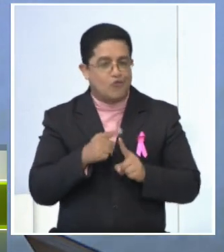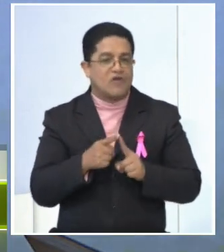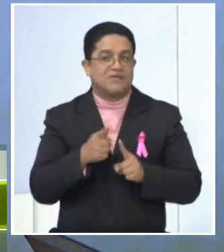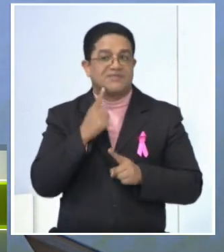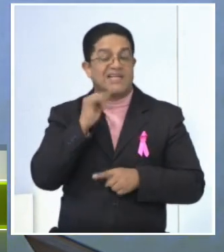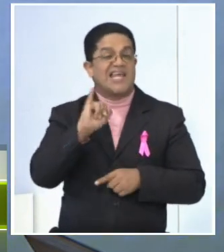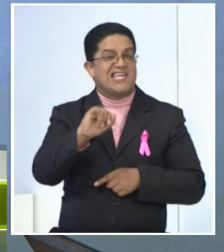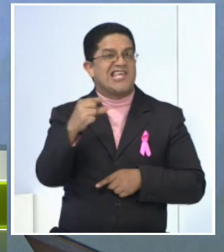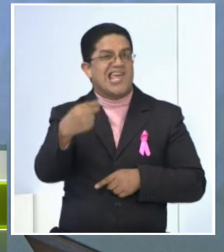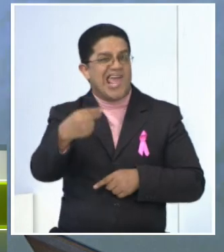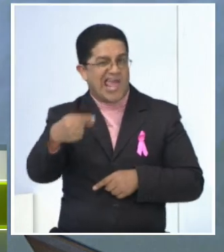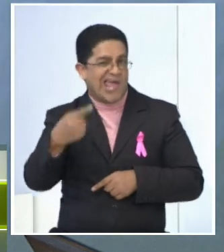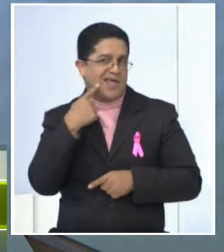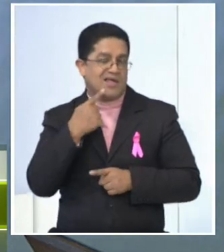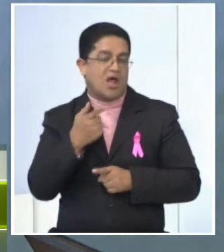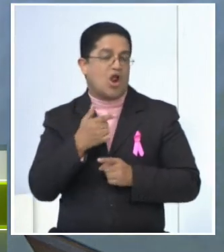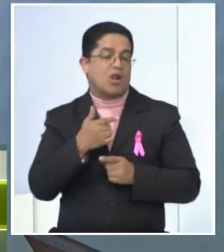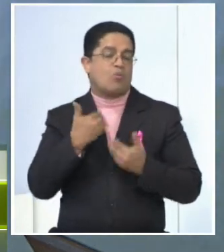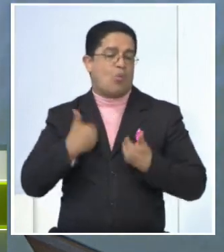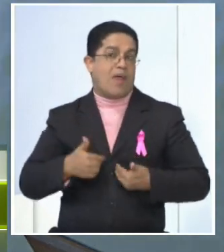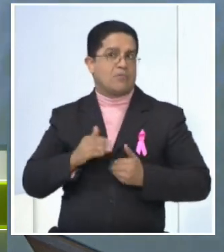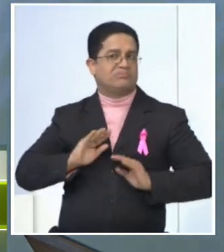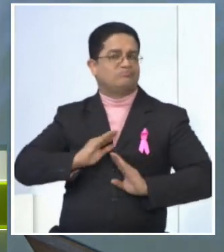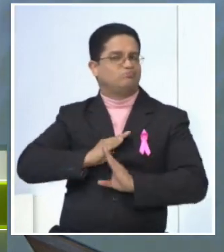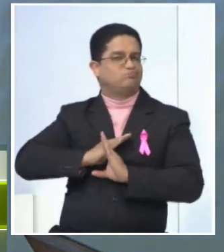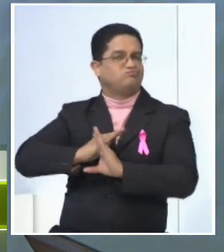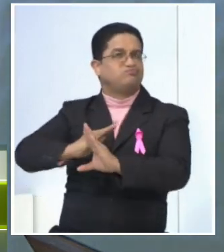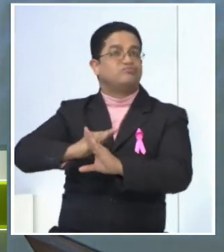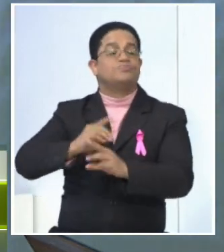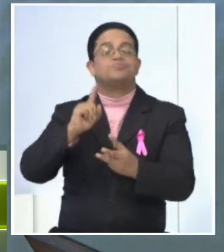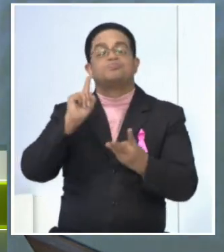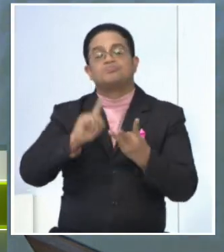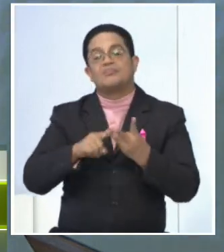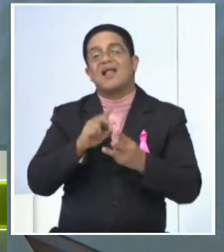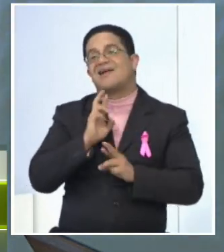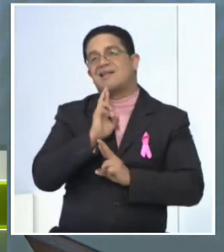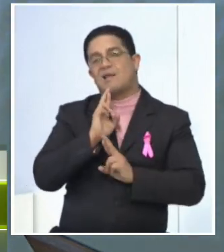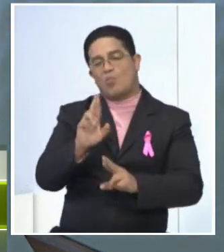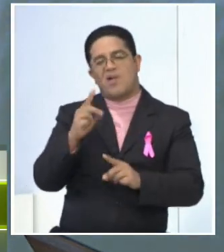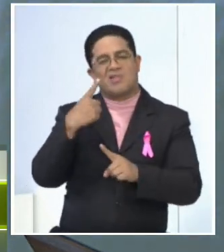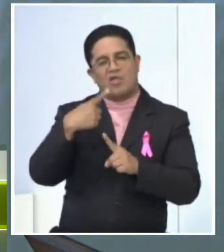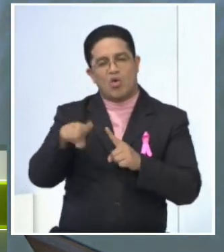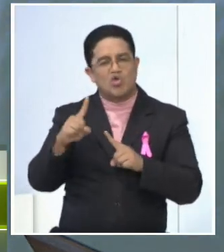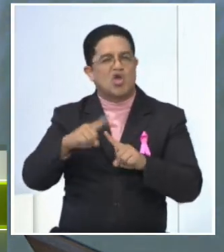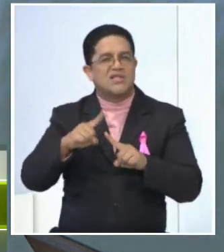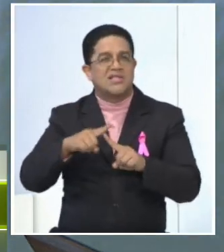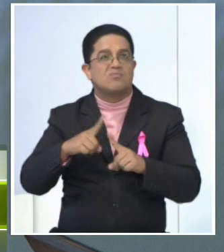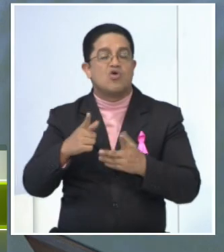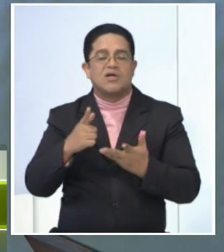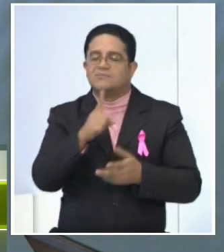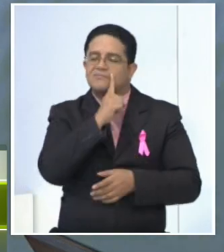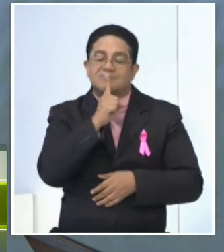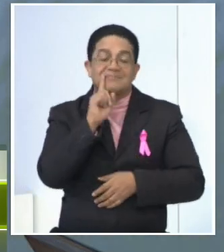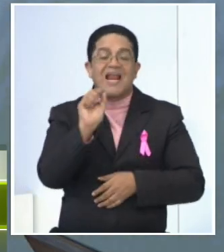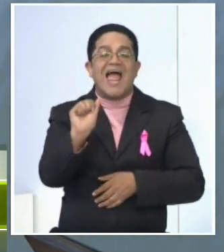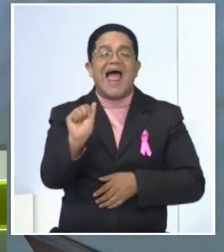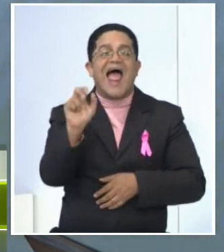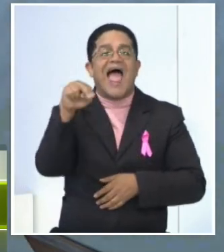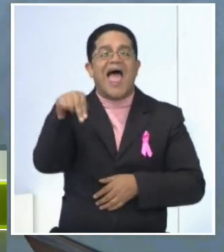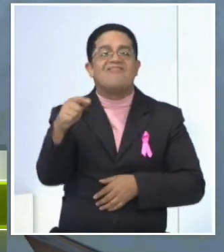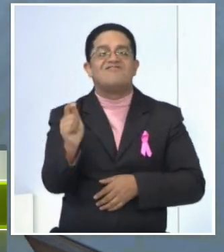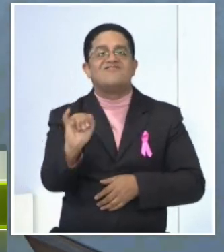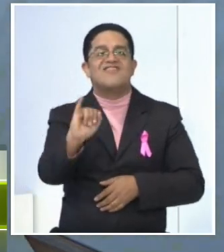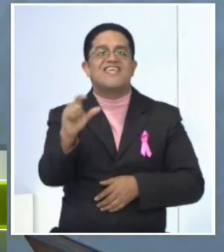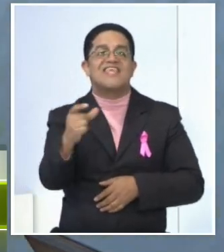por IgG, que son las intolerancias, están las reacciones a otro tipo, por ejemplo, reacciones antígeno-anticuerpo, que son otro tipo de